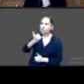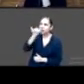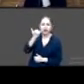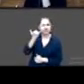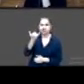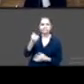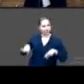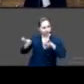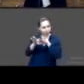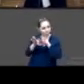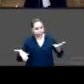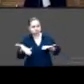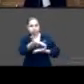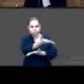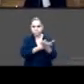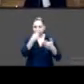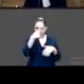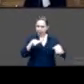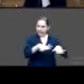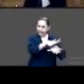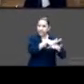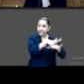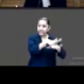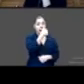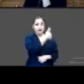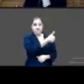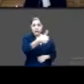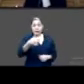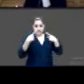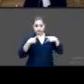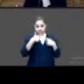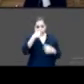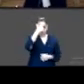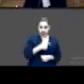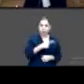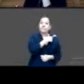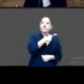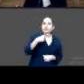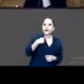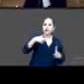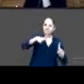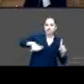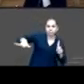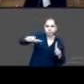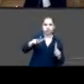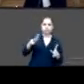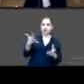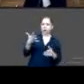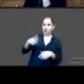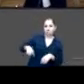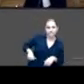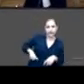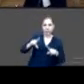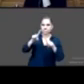adolescentes es un fenómeno donde intervienen muchos factores que deben ser atendidos por la sociedad y el Estado. En el 2009